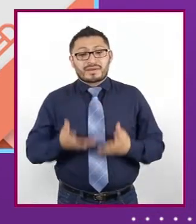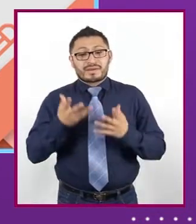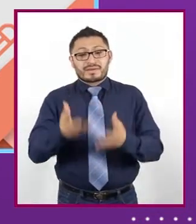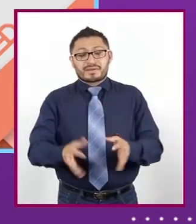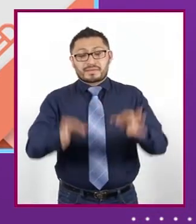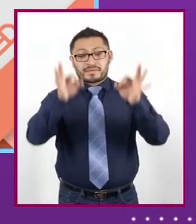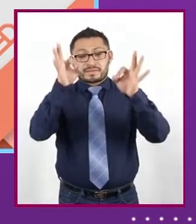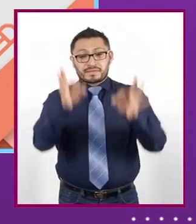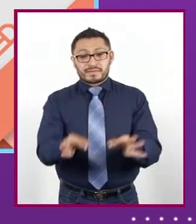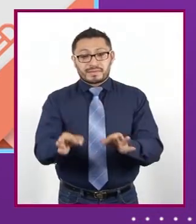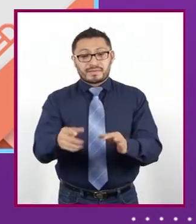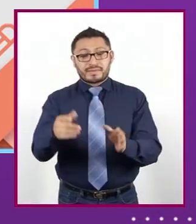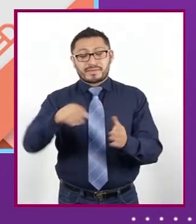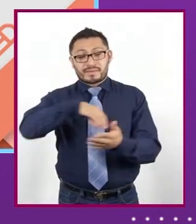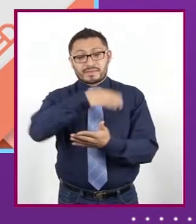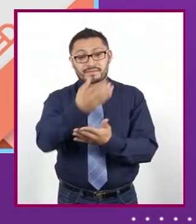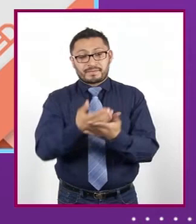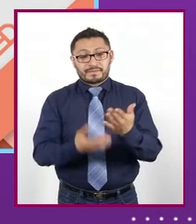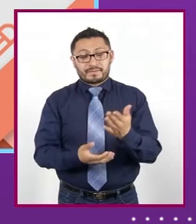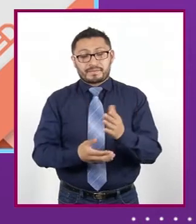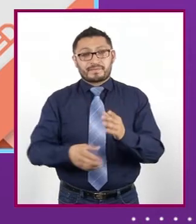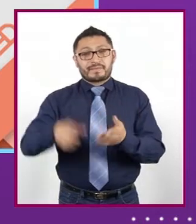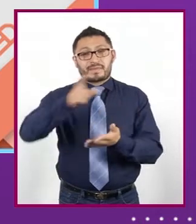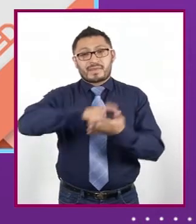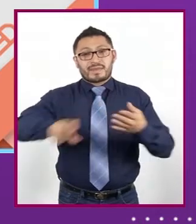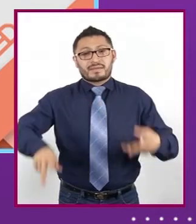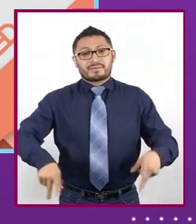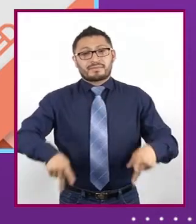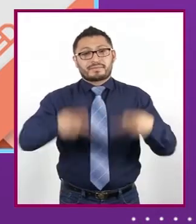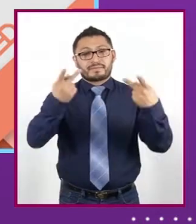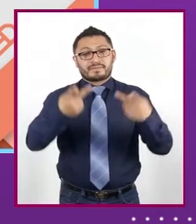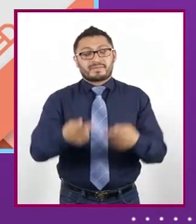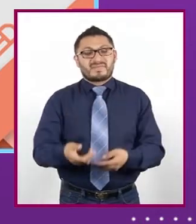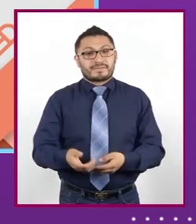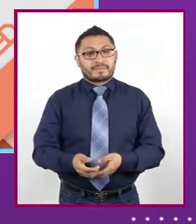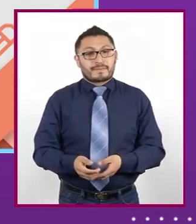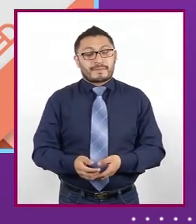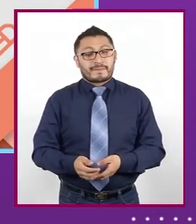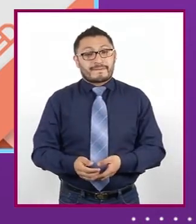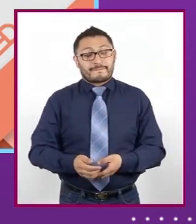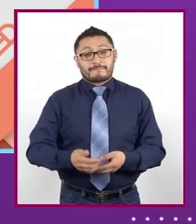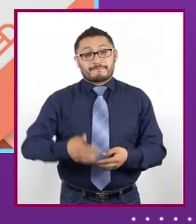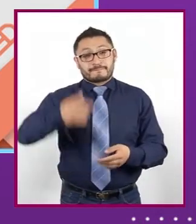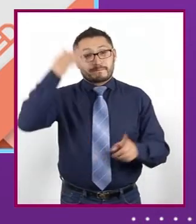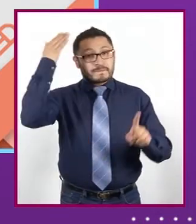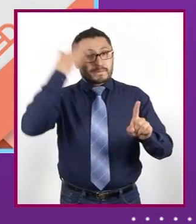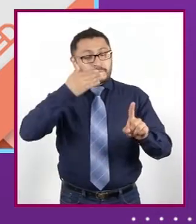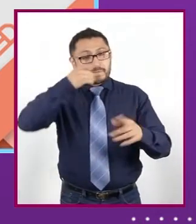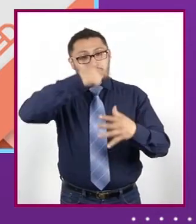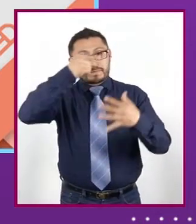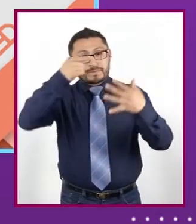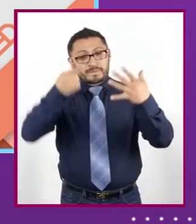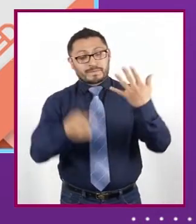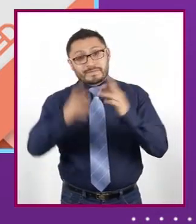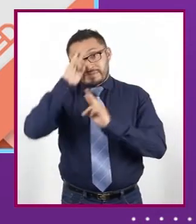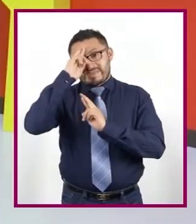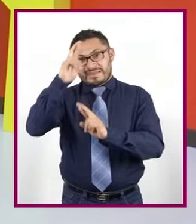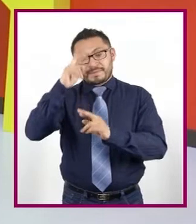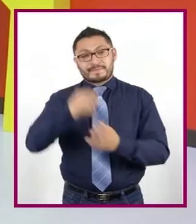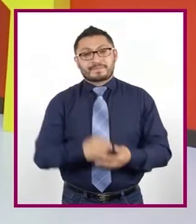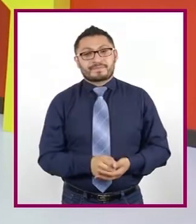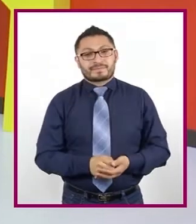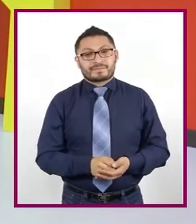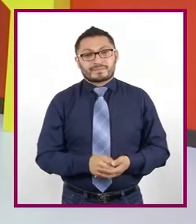formalizado el siguiente contrato de compraventa, al tenor de las siguientes cláusulas.